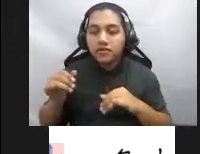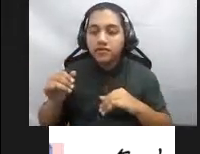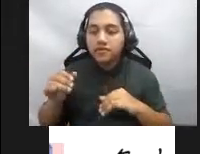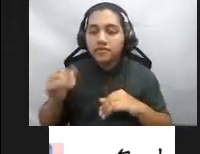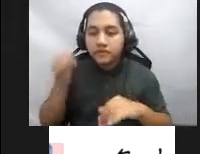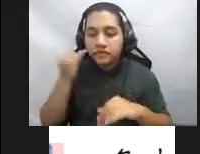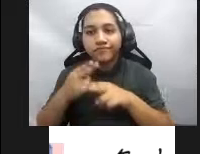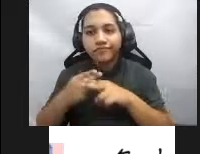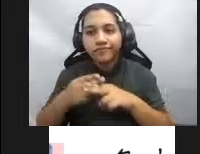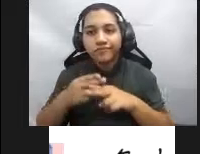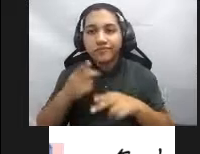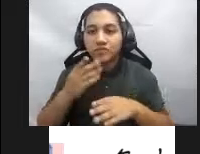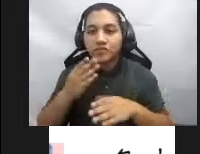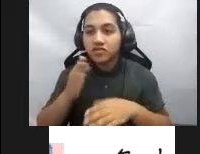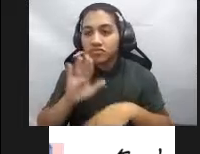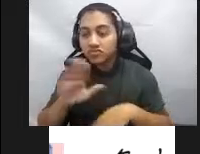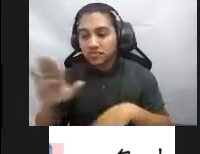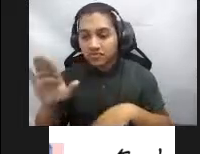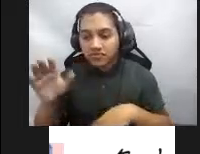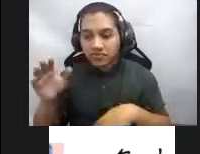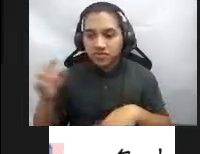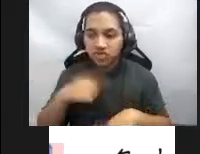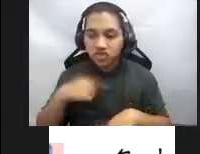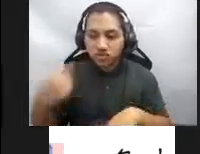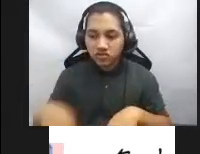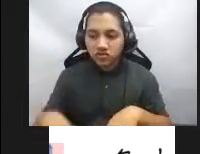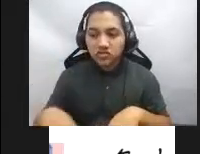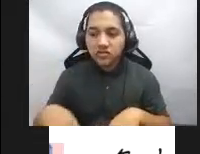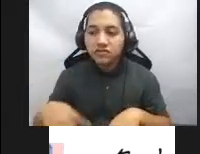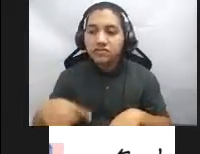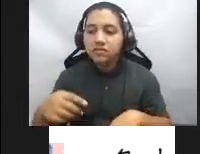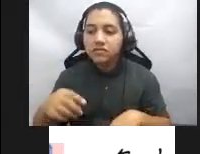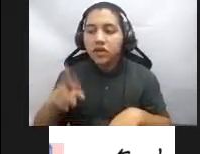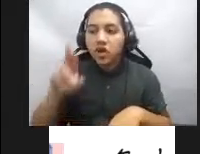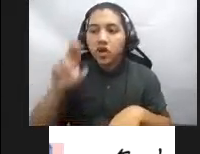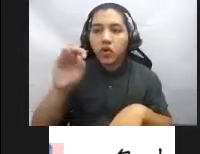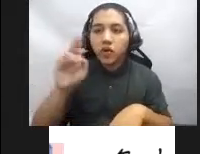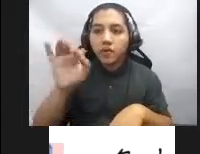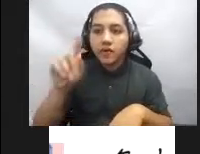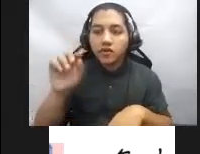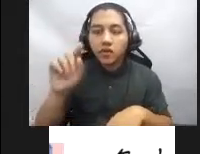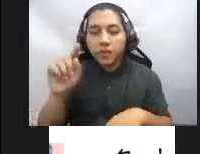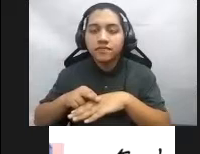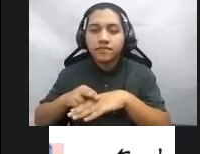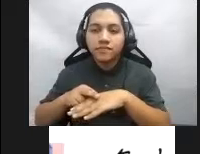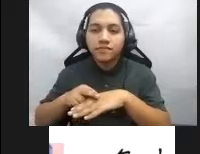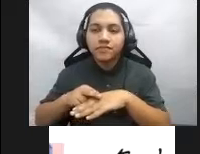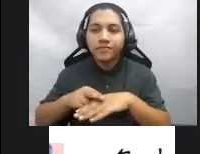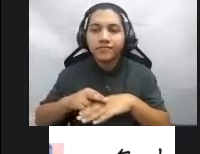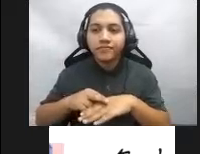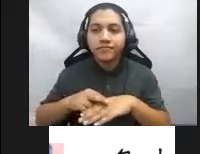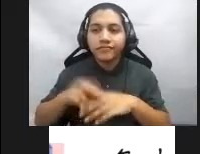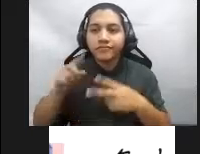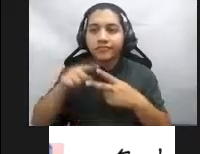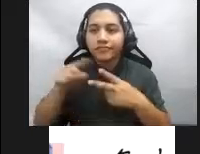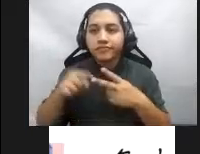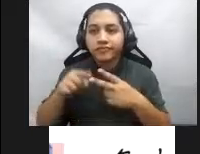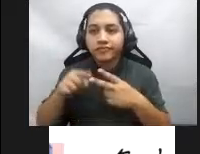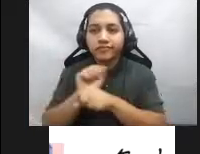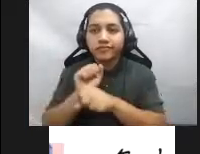azucarera ya había un Miguel, pues entonces llegaba otro, le ponían Miguel, pues entonces le ponían Miguel II, porque entonces el